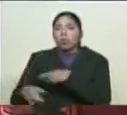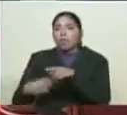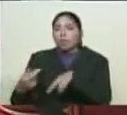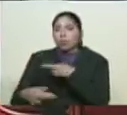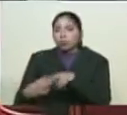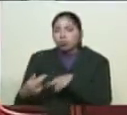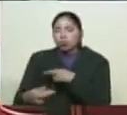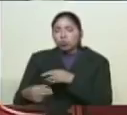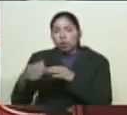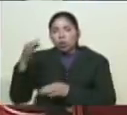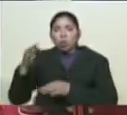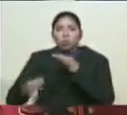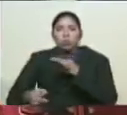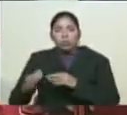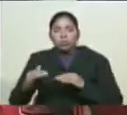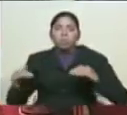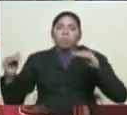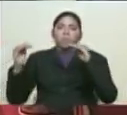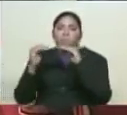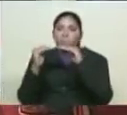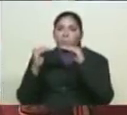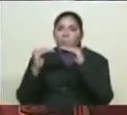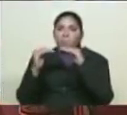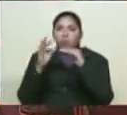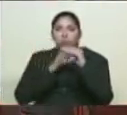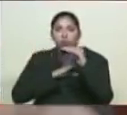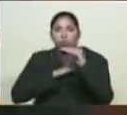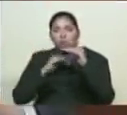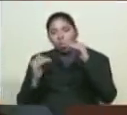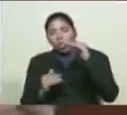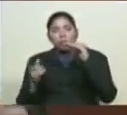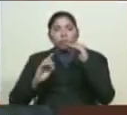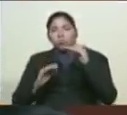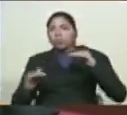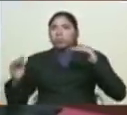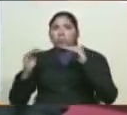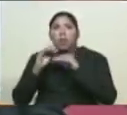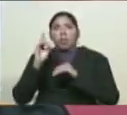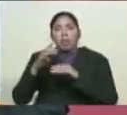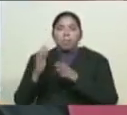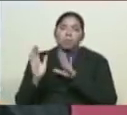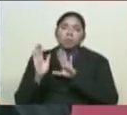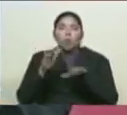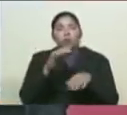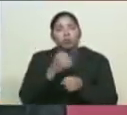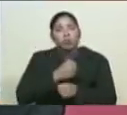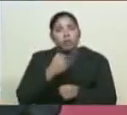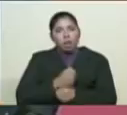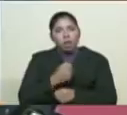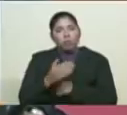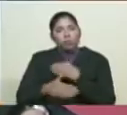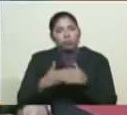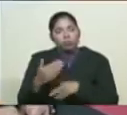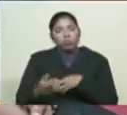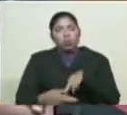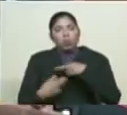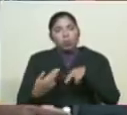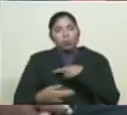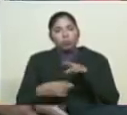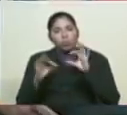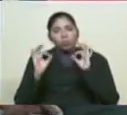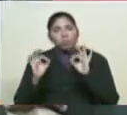de justicia social, de reivindicación a la clase obrera, y saben que es garantía de la continuidad de